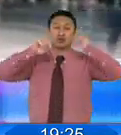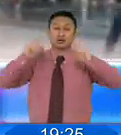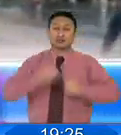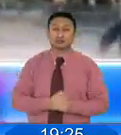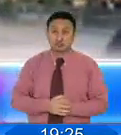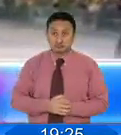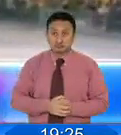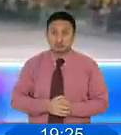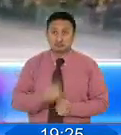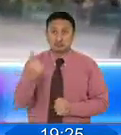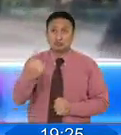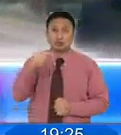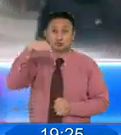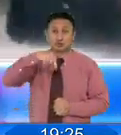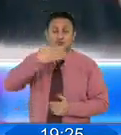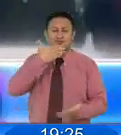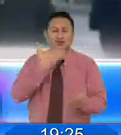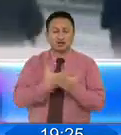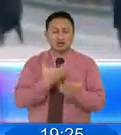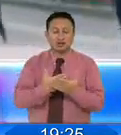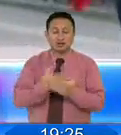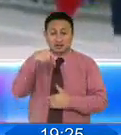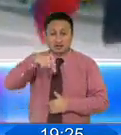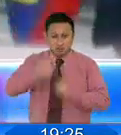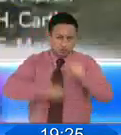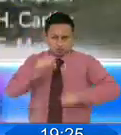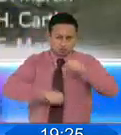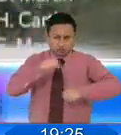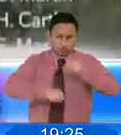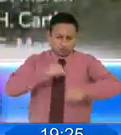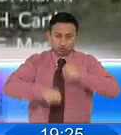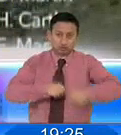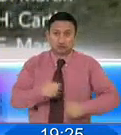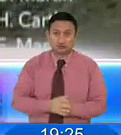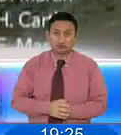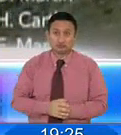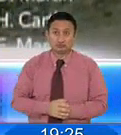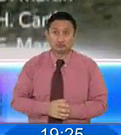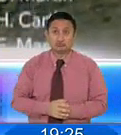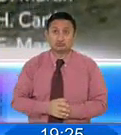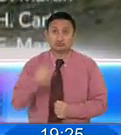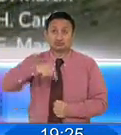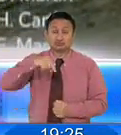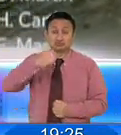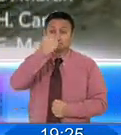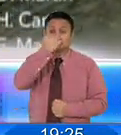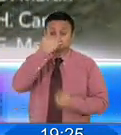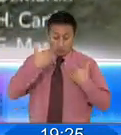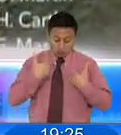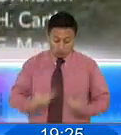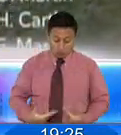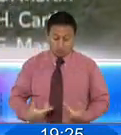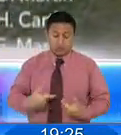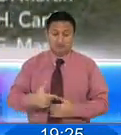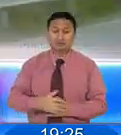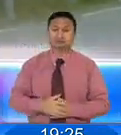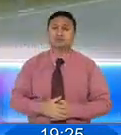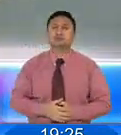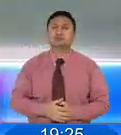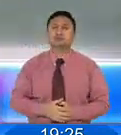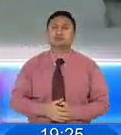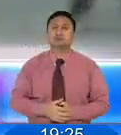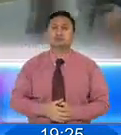solo canto el agradecimiento a la locomotora del Carchi, que se vistió en más de una ocasión de rojo en esta edición de la Vuelta. El Team